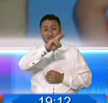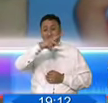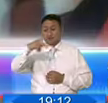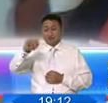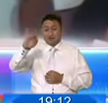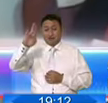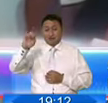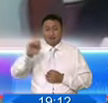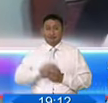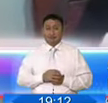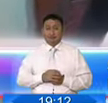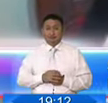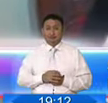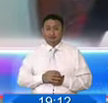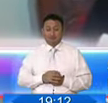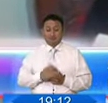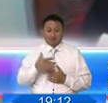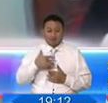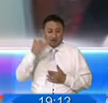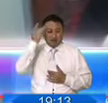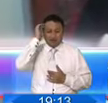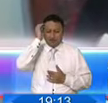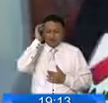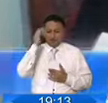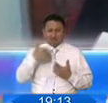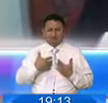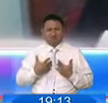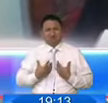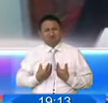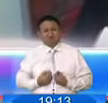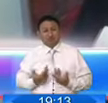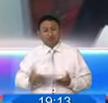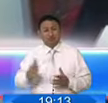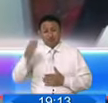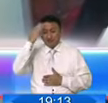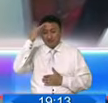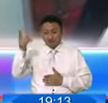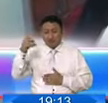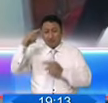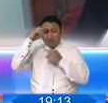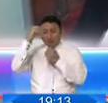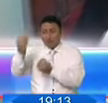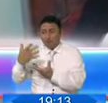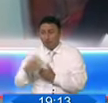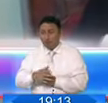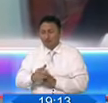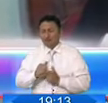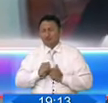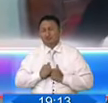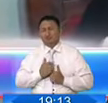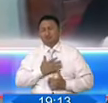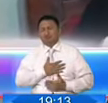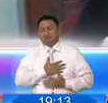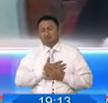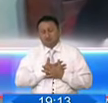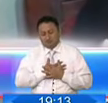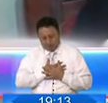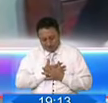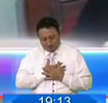velasco desesperados y destrozados sabiendo la noticia con mucha pena con mucho dolor